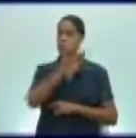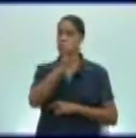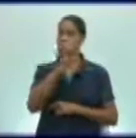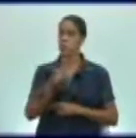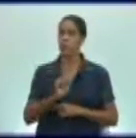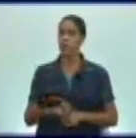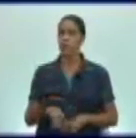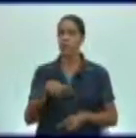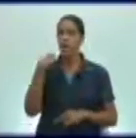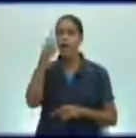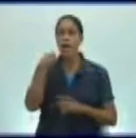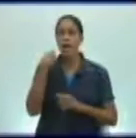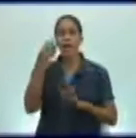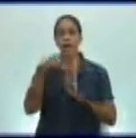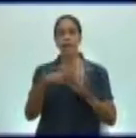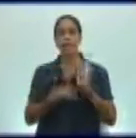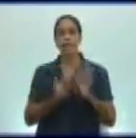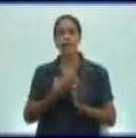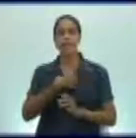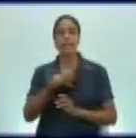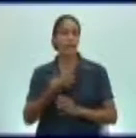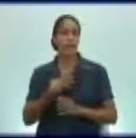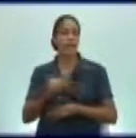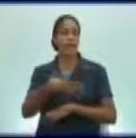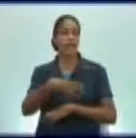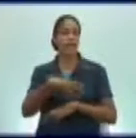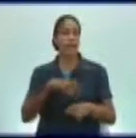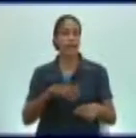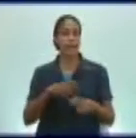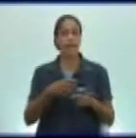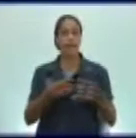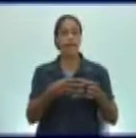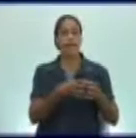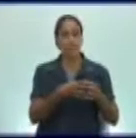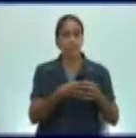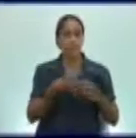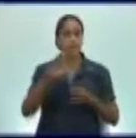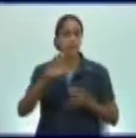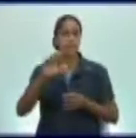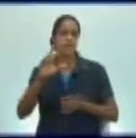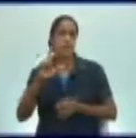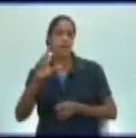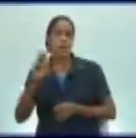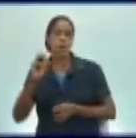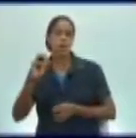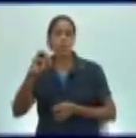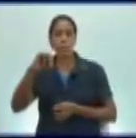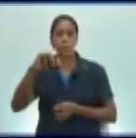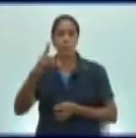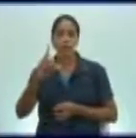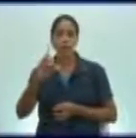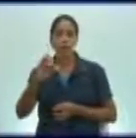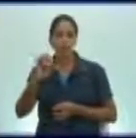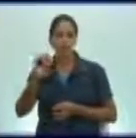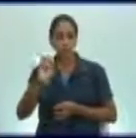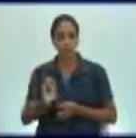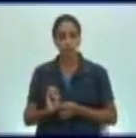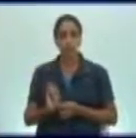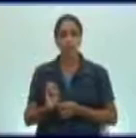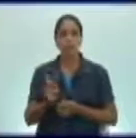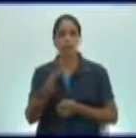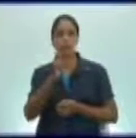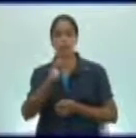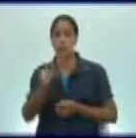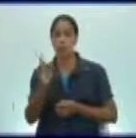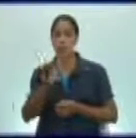¿Qué características tienen en común los animales celomados no cordados? ¿Qué grupo de animales forman